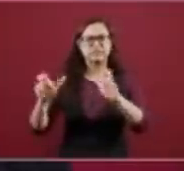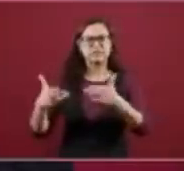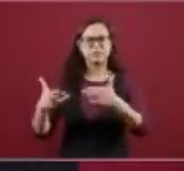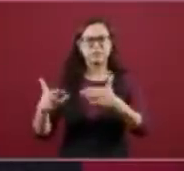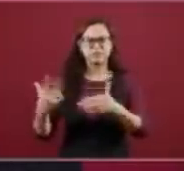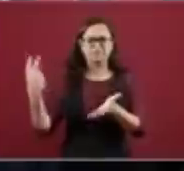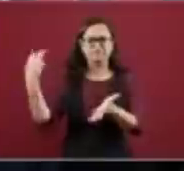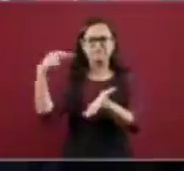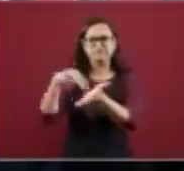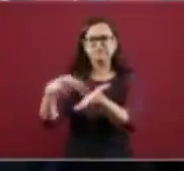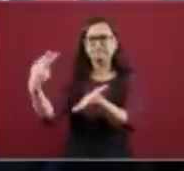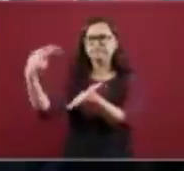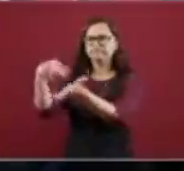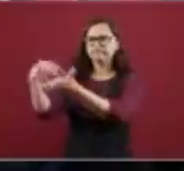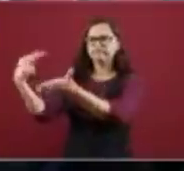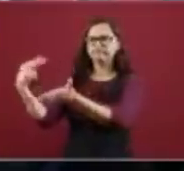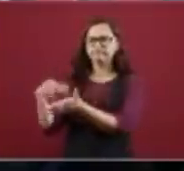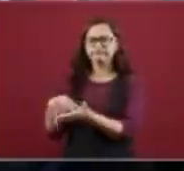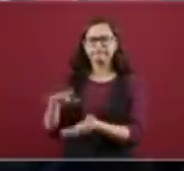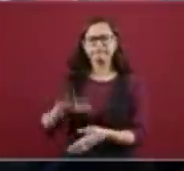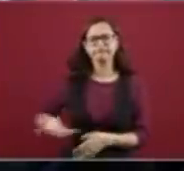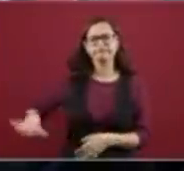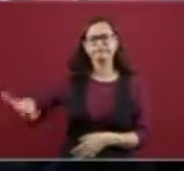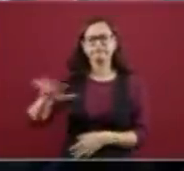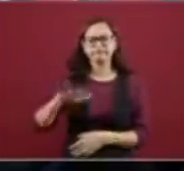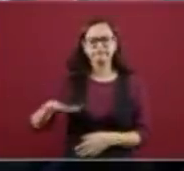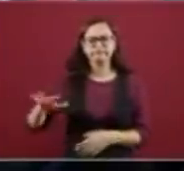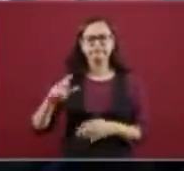Vamos a visitar